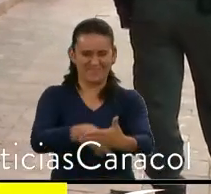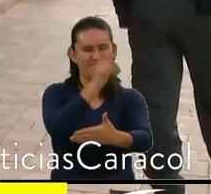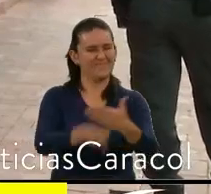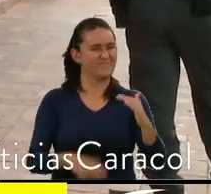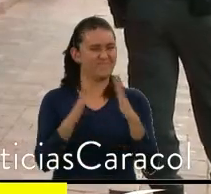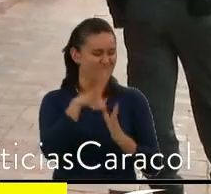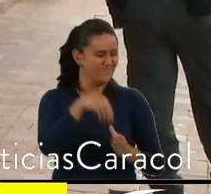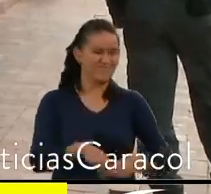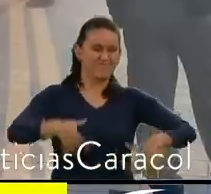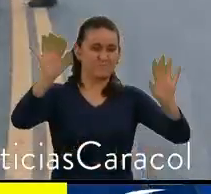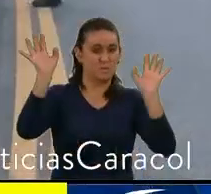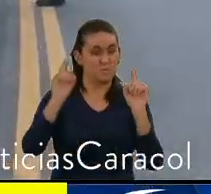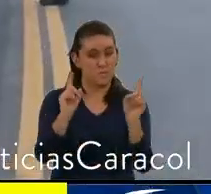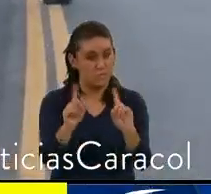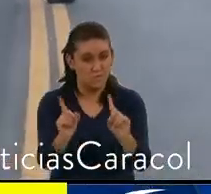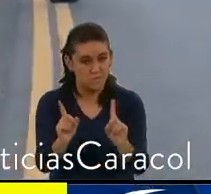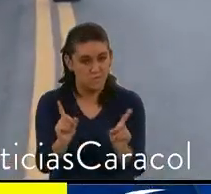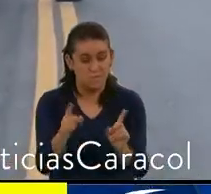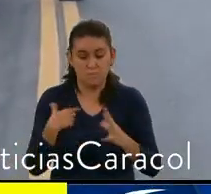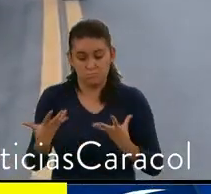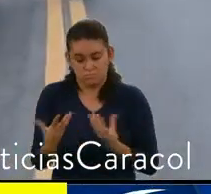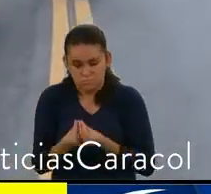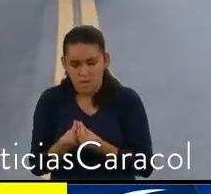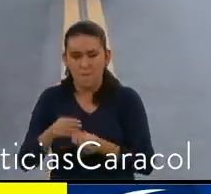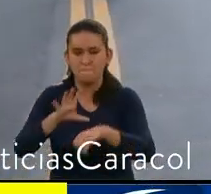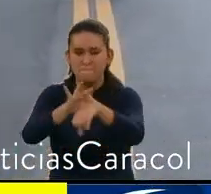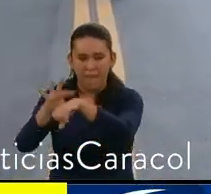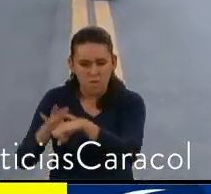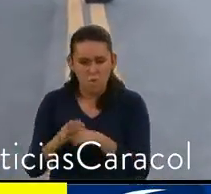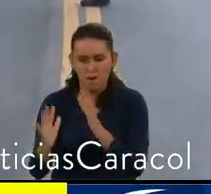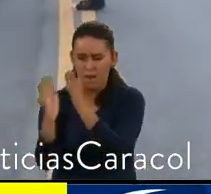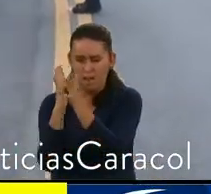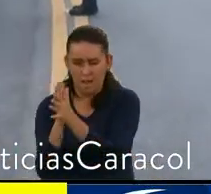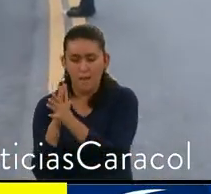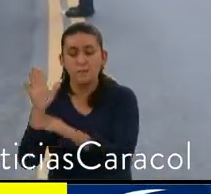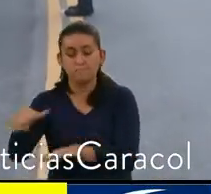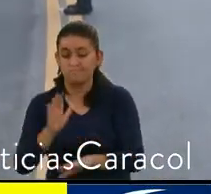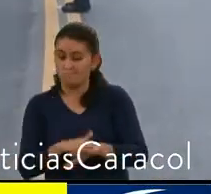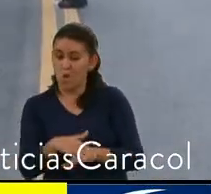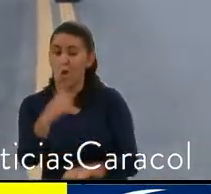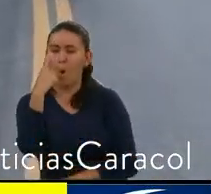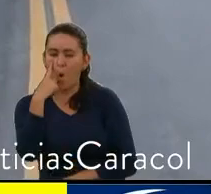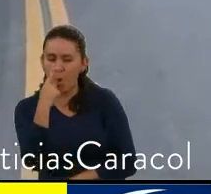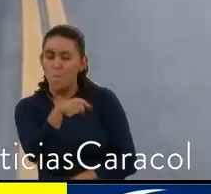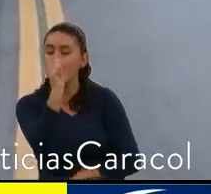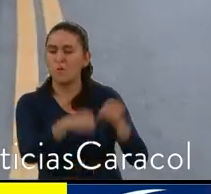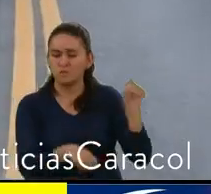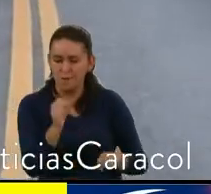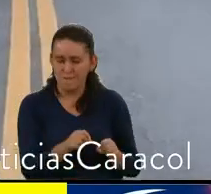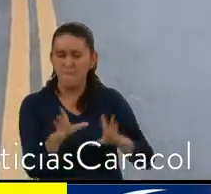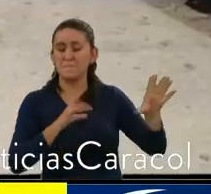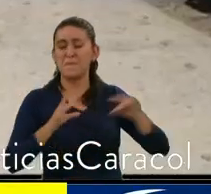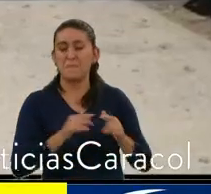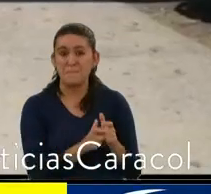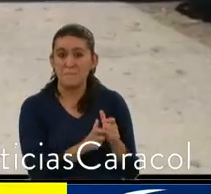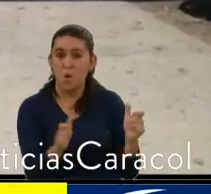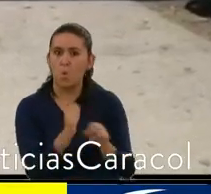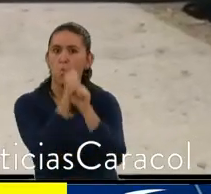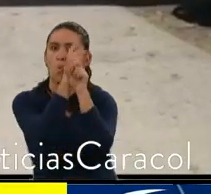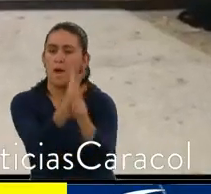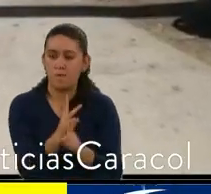no. Ponemos toques de queda porque los epidemiólogos nos dicen hay un riesgo evidente, la probabilidad de aumento